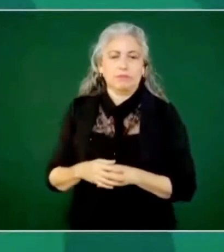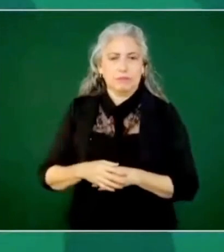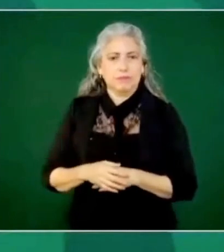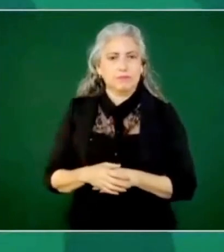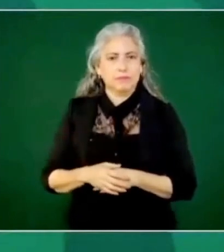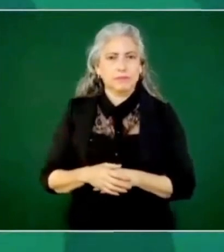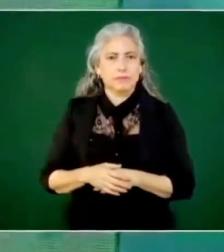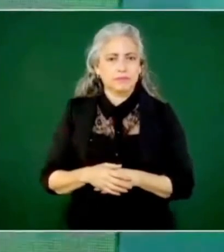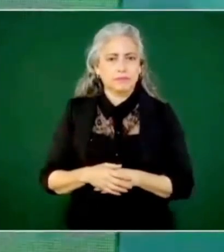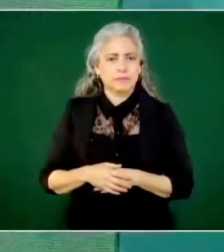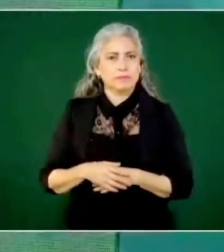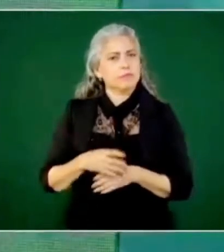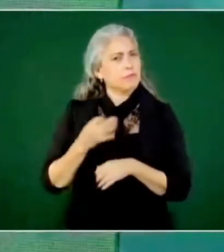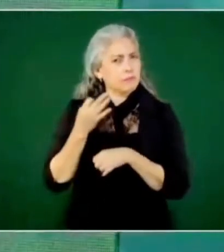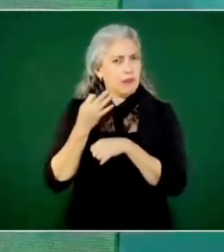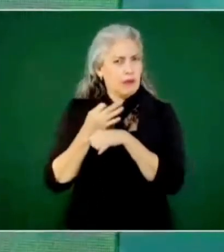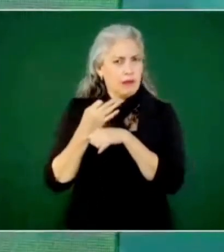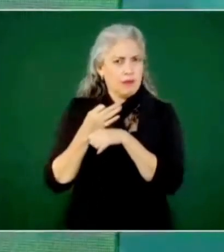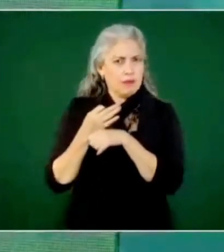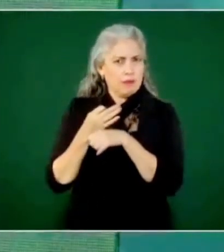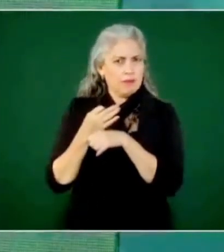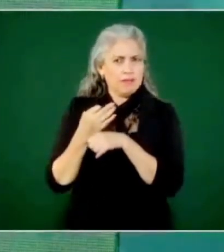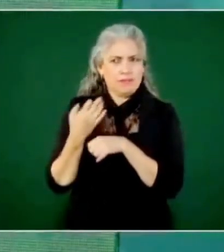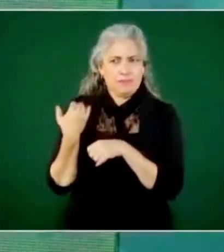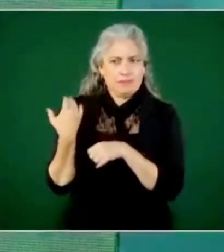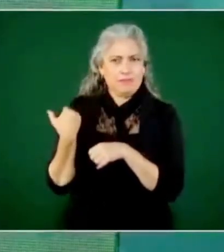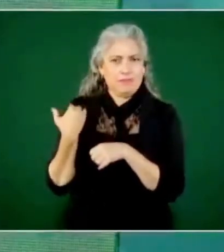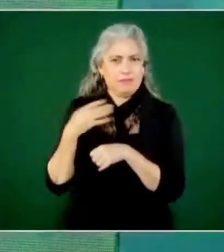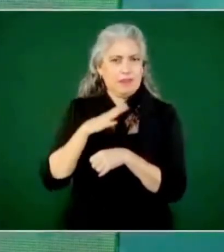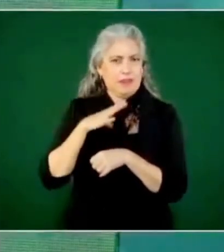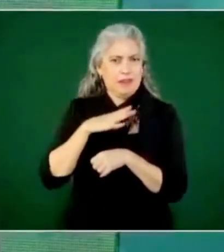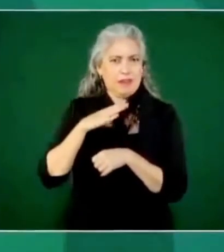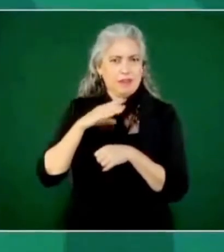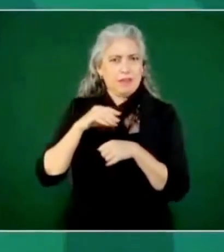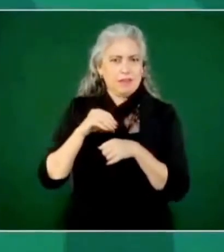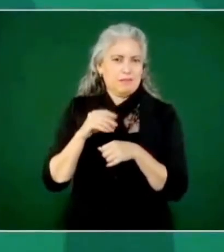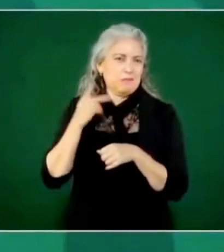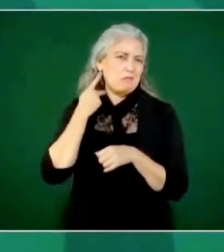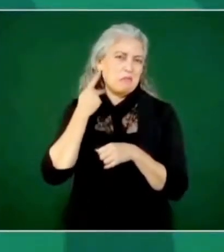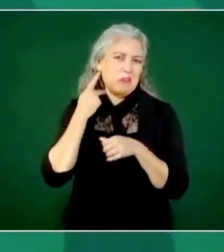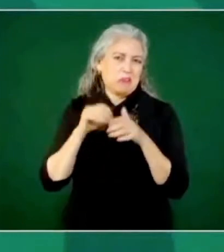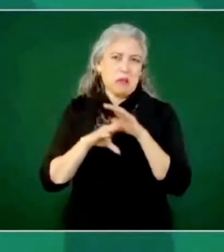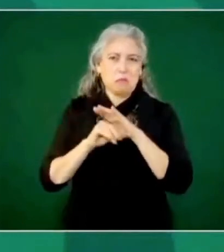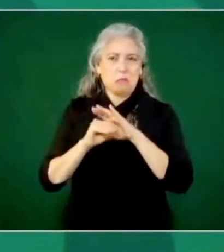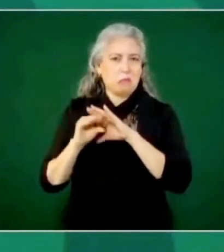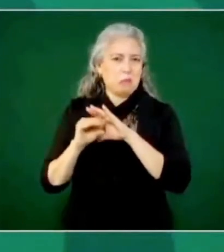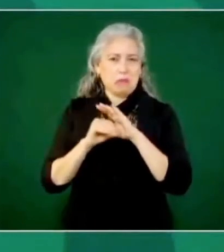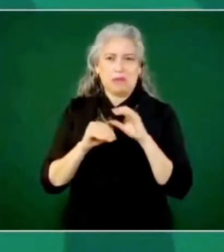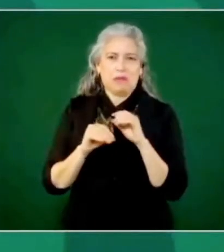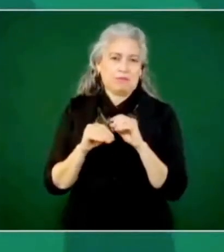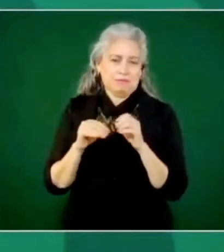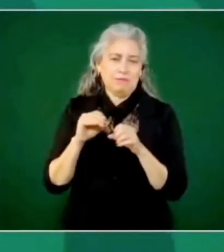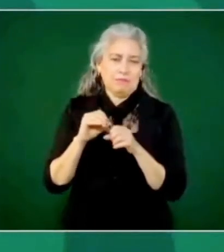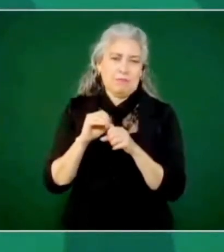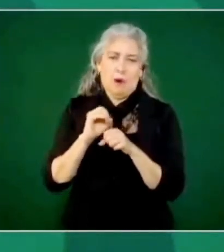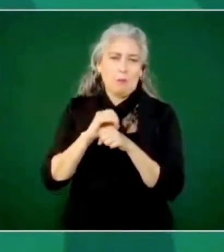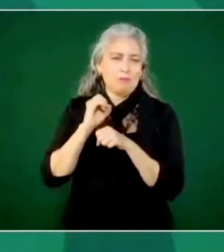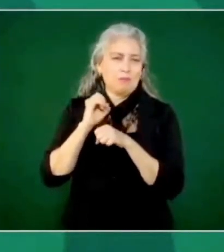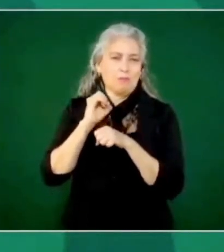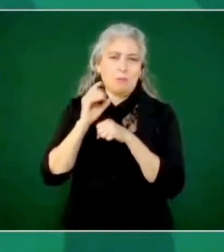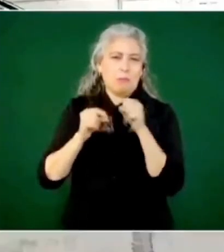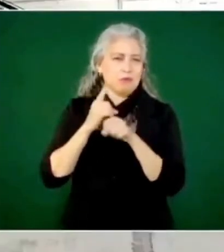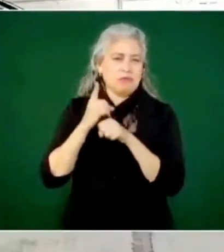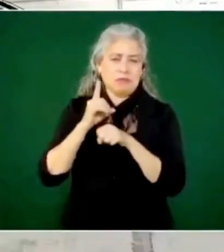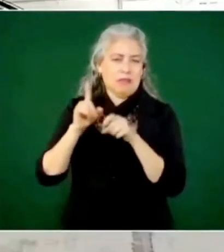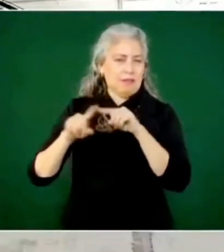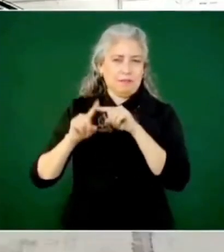todo por las campañas, que hay mucha politiquería, mucho oportunismo. Ya ven